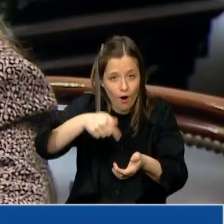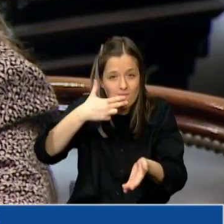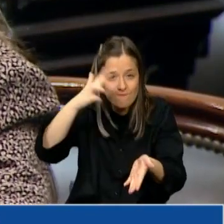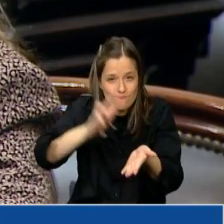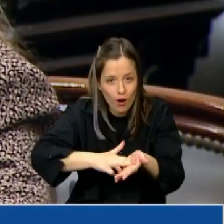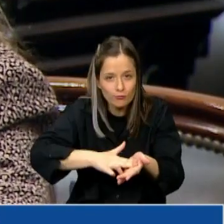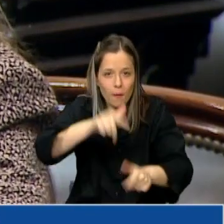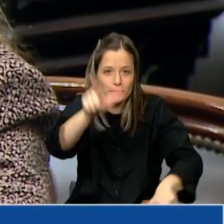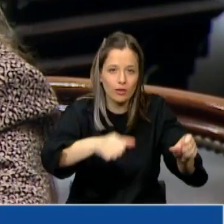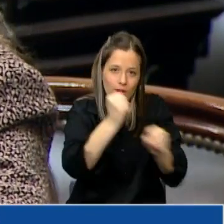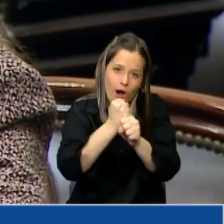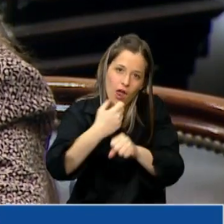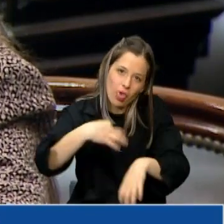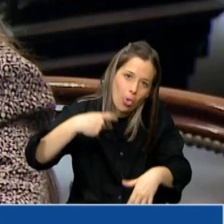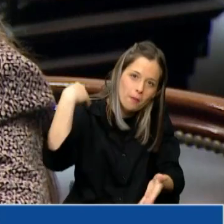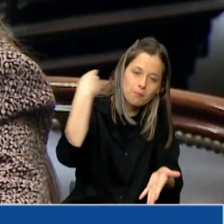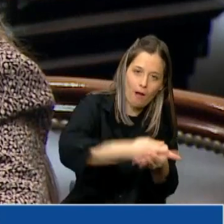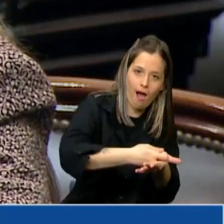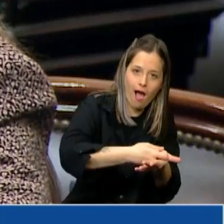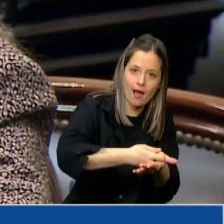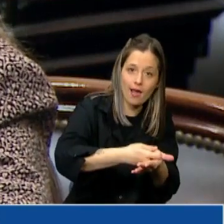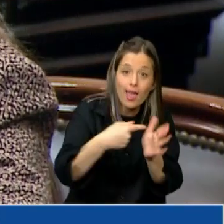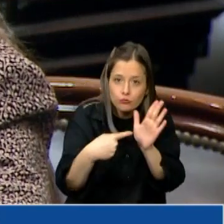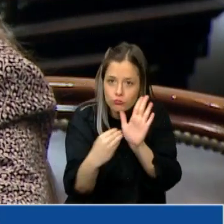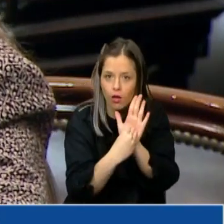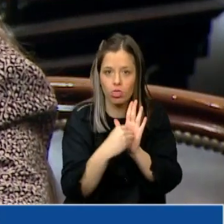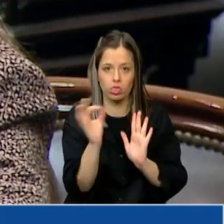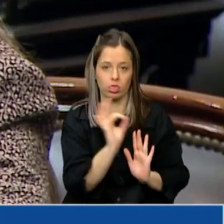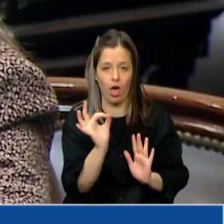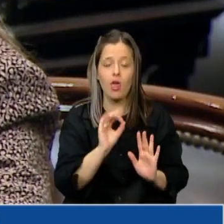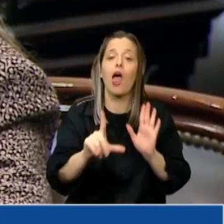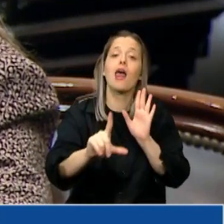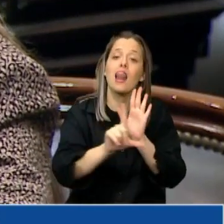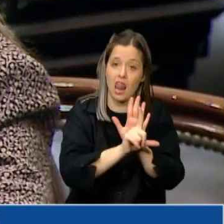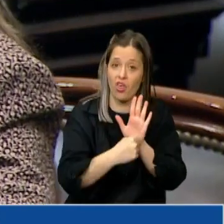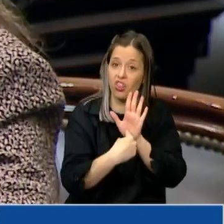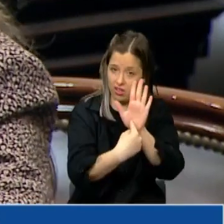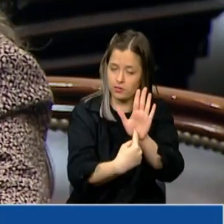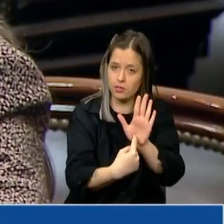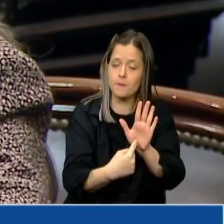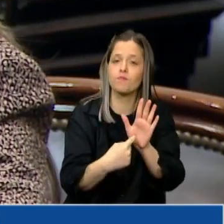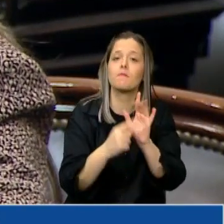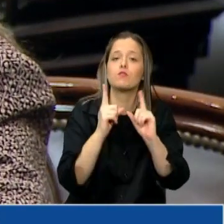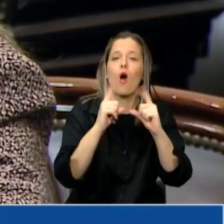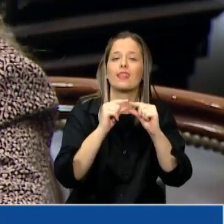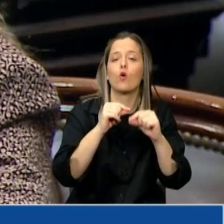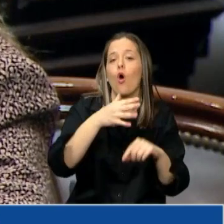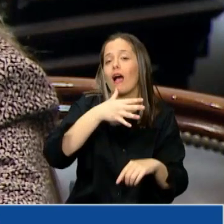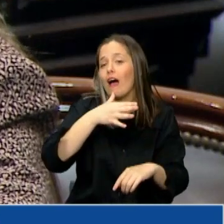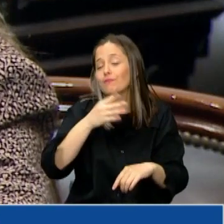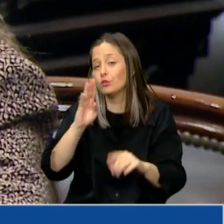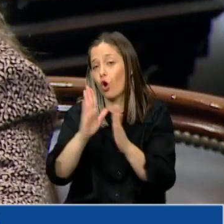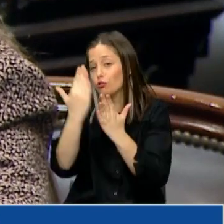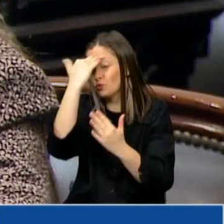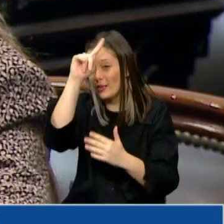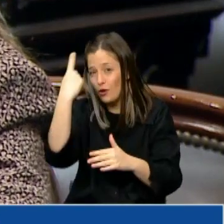impuesto a los trabajadores. El trabajo, dice la ley, y dice el artículo 14 bis de